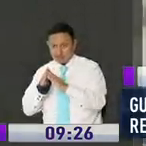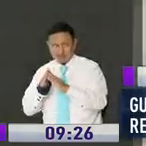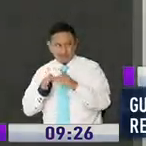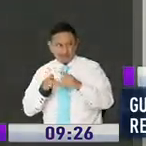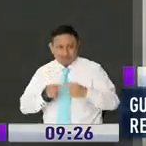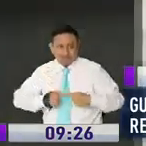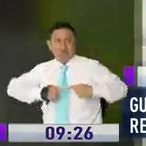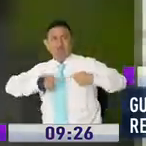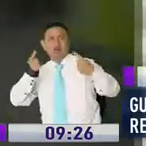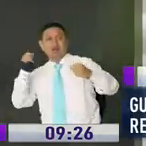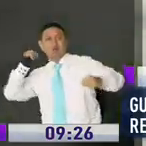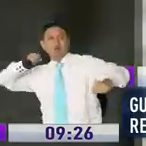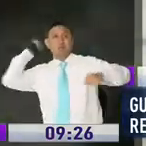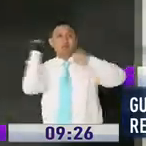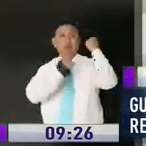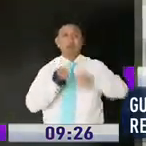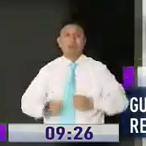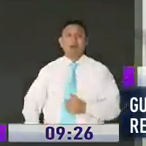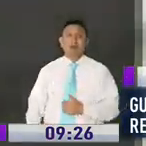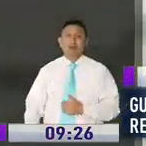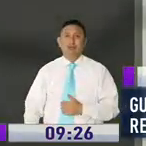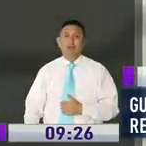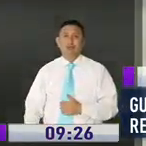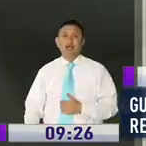por atacar a los uniformados.